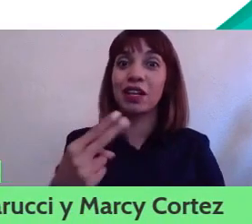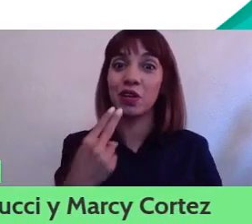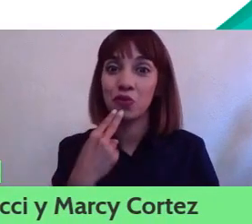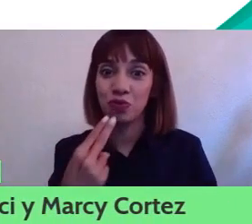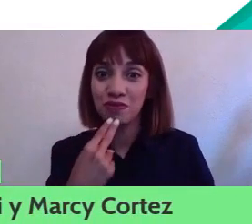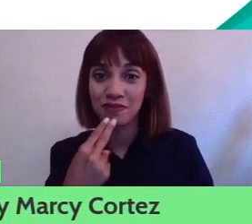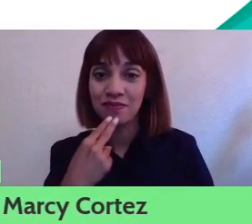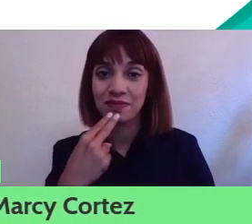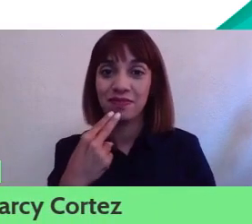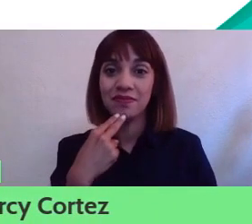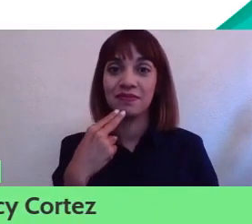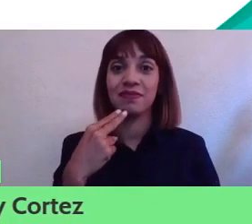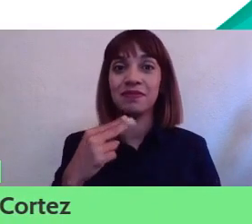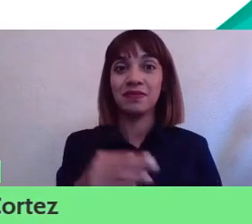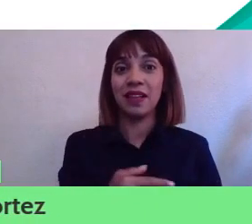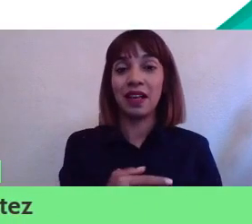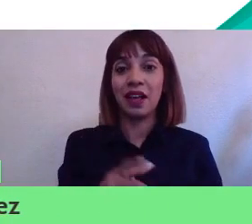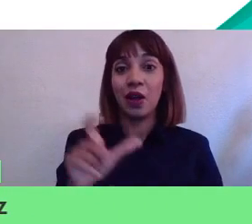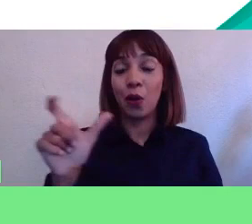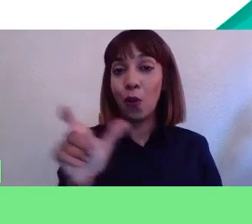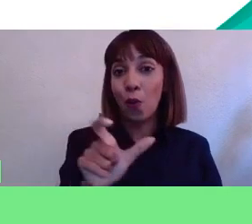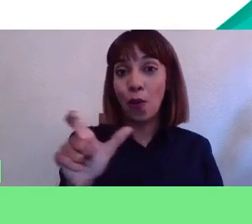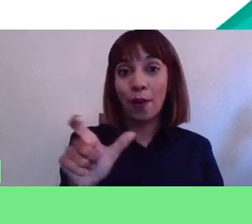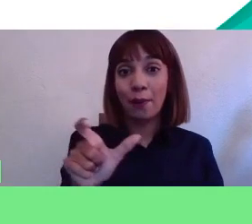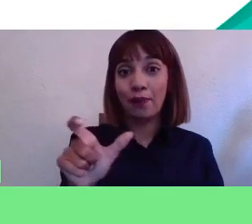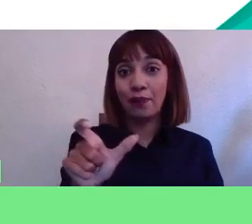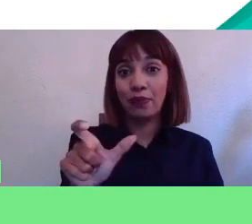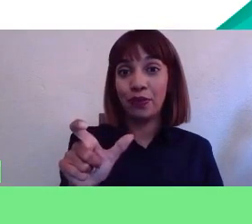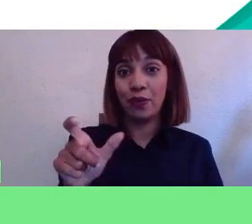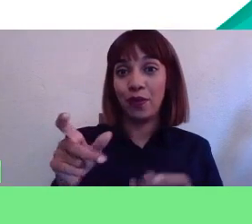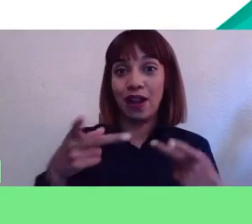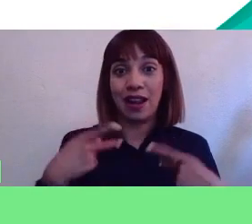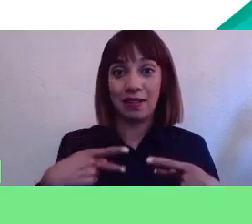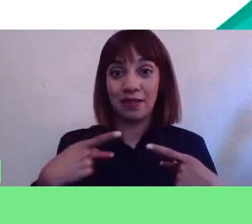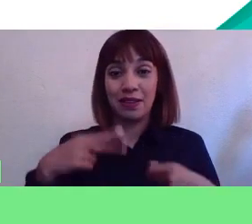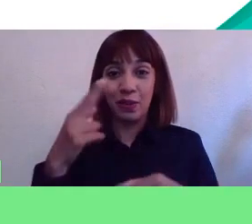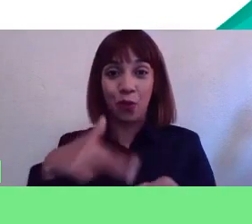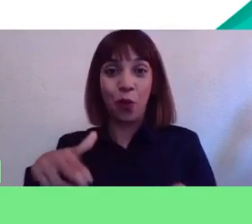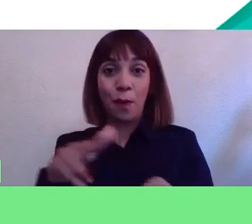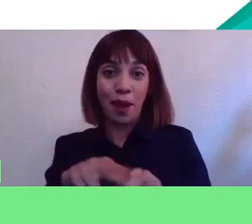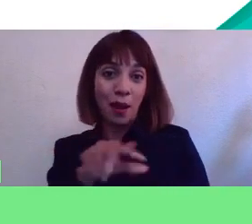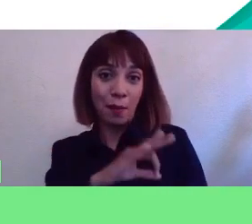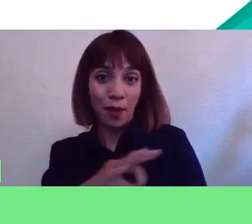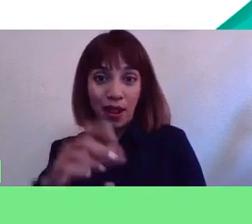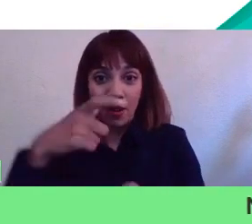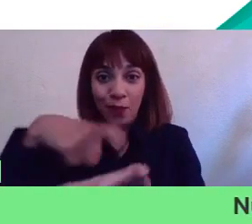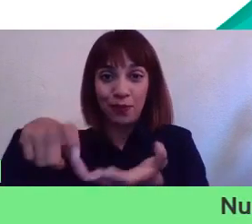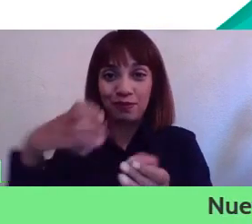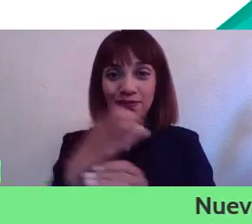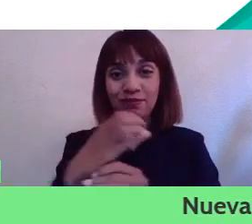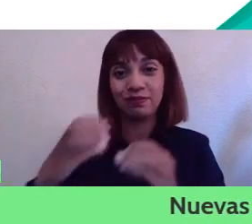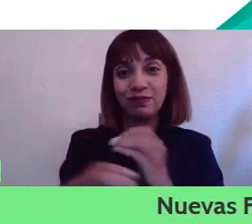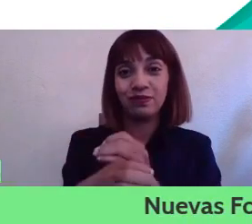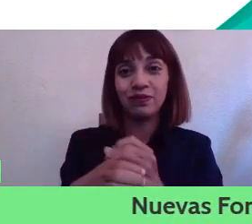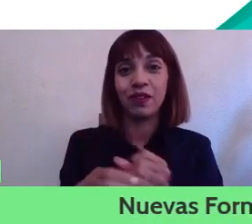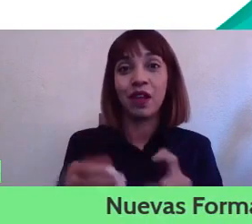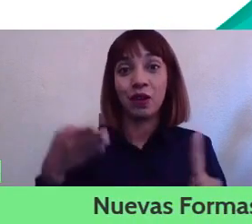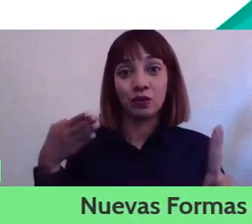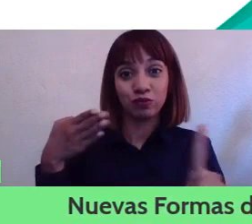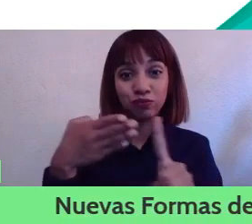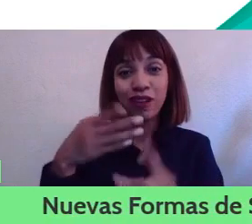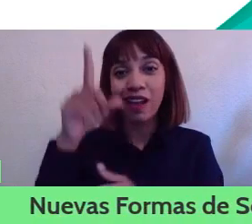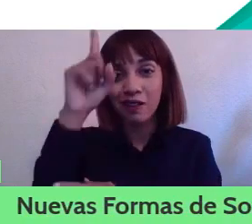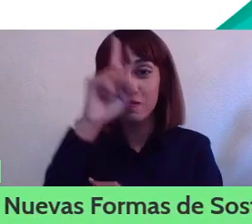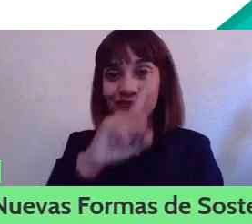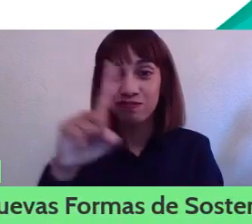pie que van por la calle comprando algo o consumiendo cosas. Así que nuestro consejo un poco es